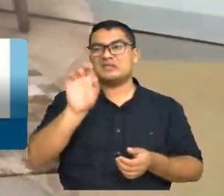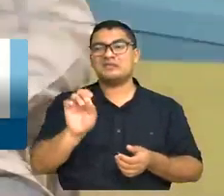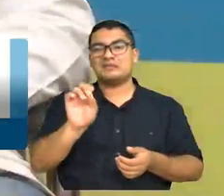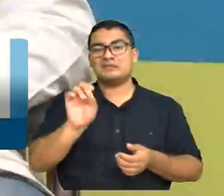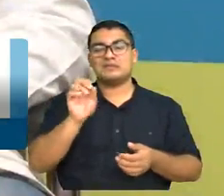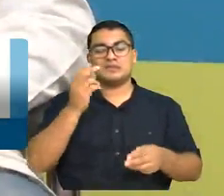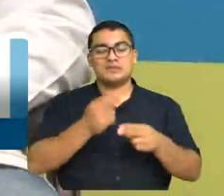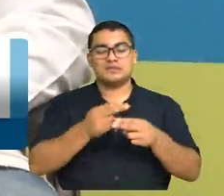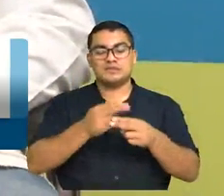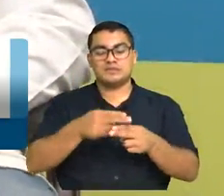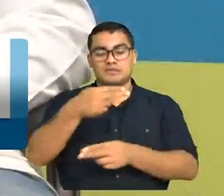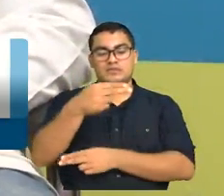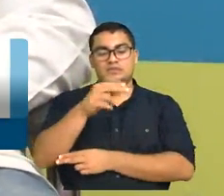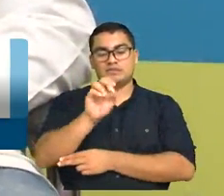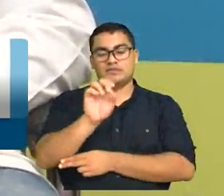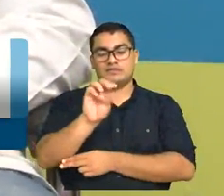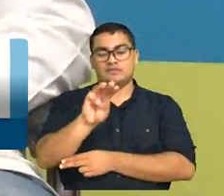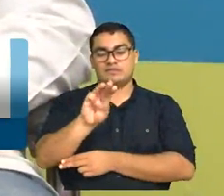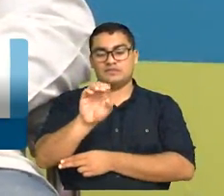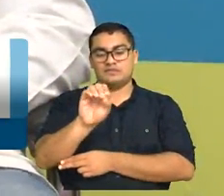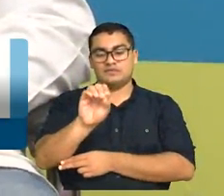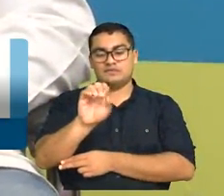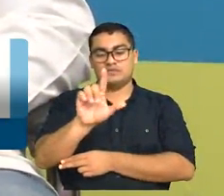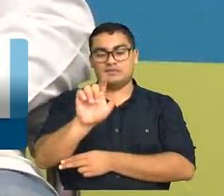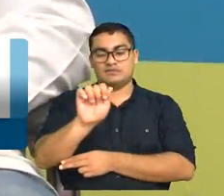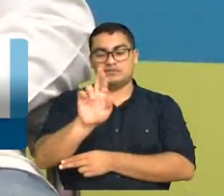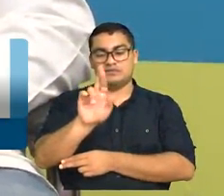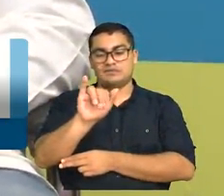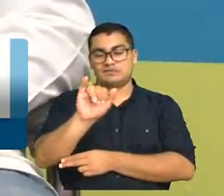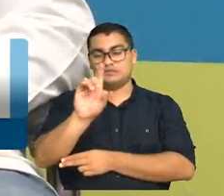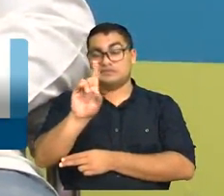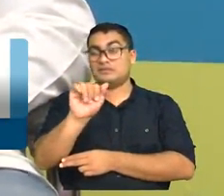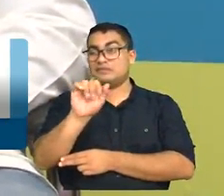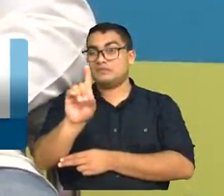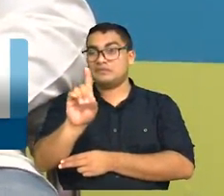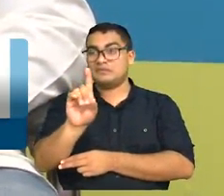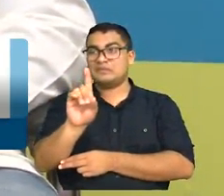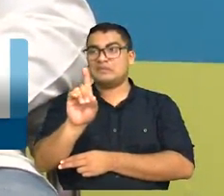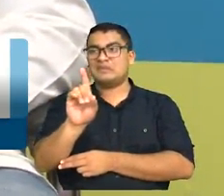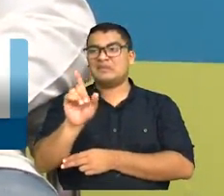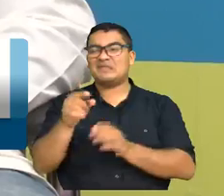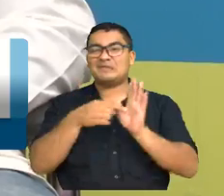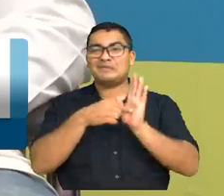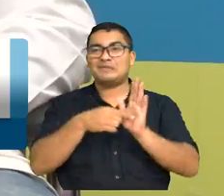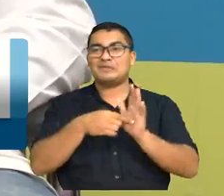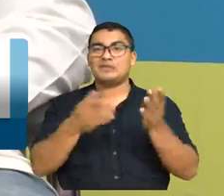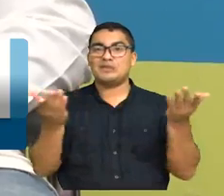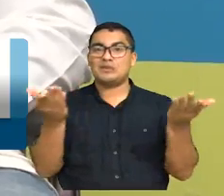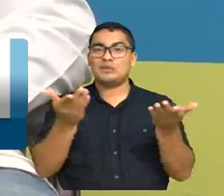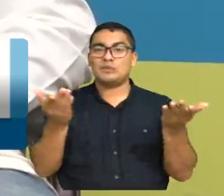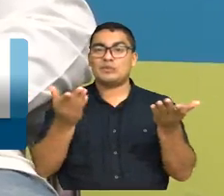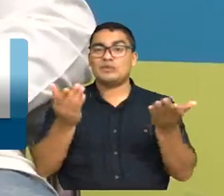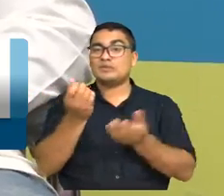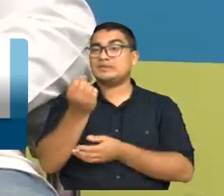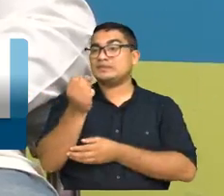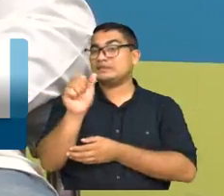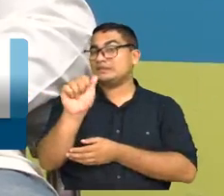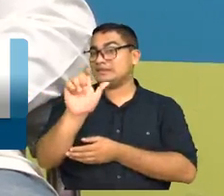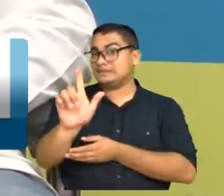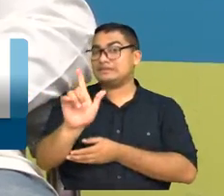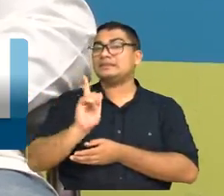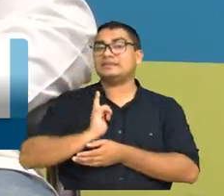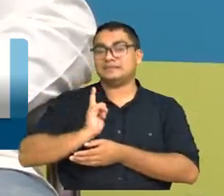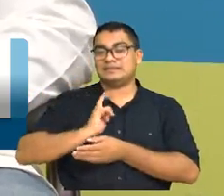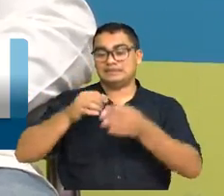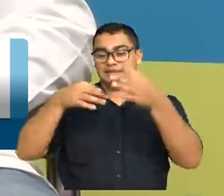osmolaridad. Ese se llama la palabra calor, es que la osmolaridad, o cuántos sales o minerales tiene el suero